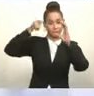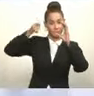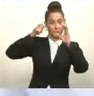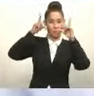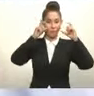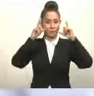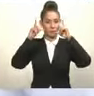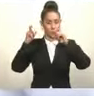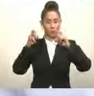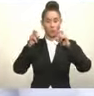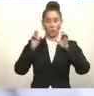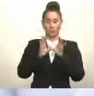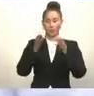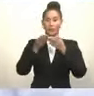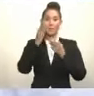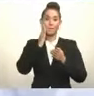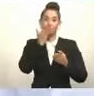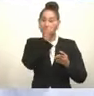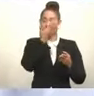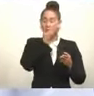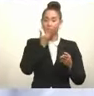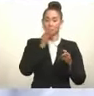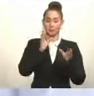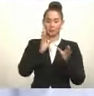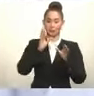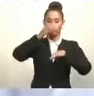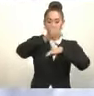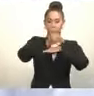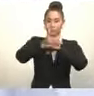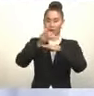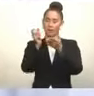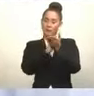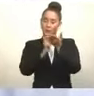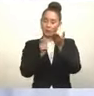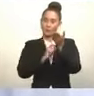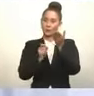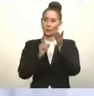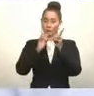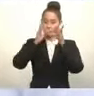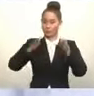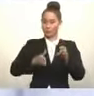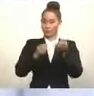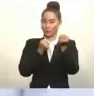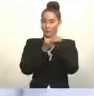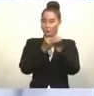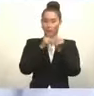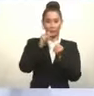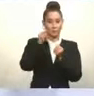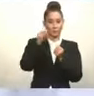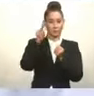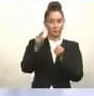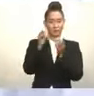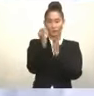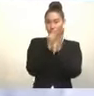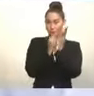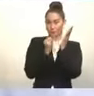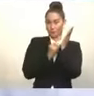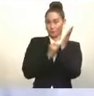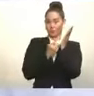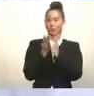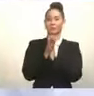fotógrafos, tramoyas, maquillistas, escenógrafos, guionistas, directores, asistentes de producción, diseñadores